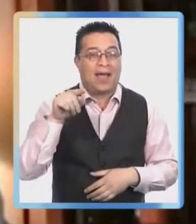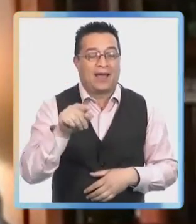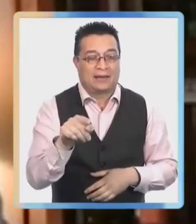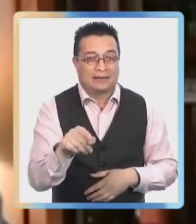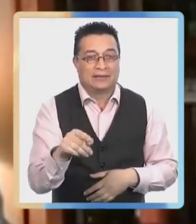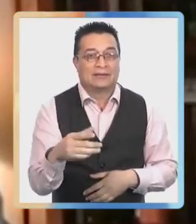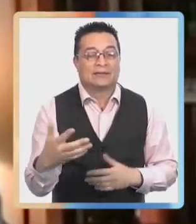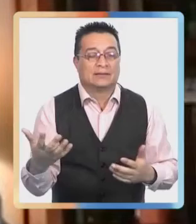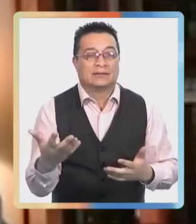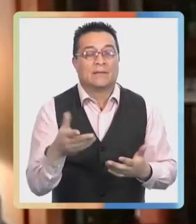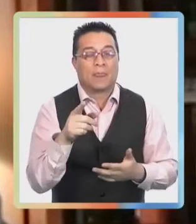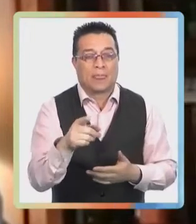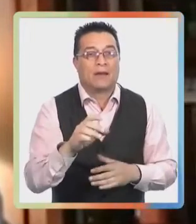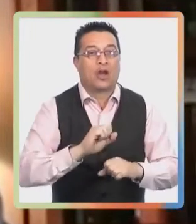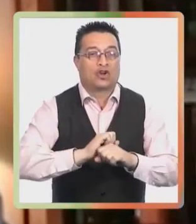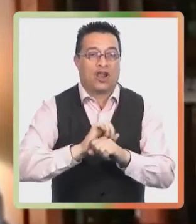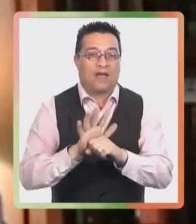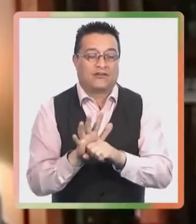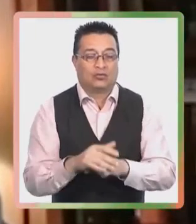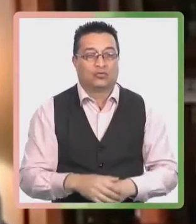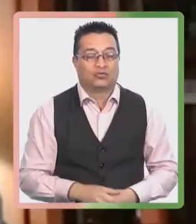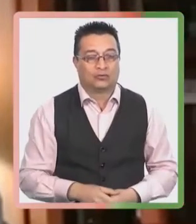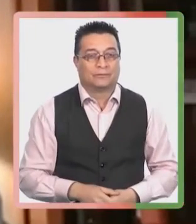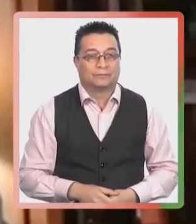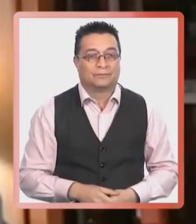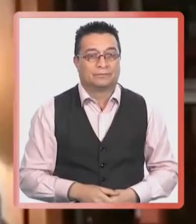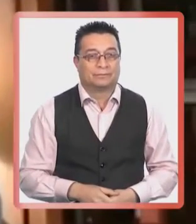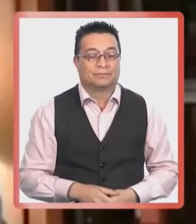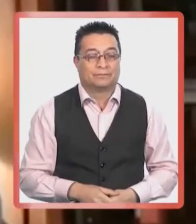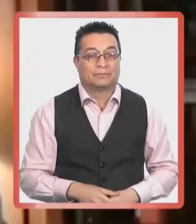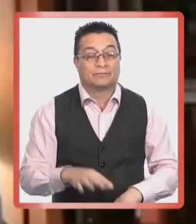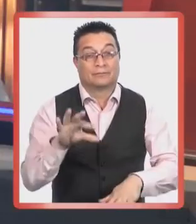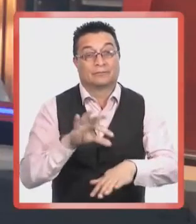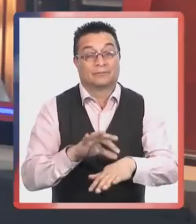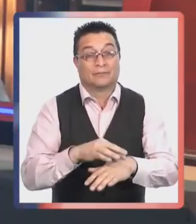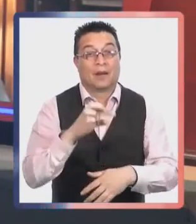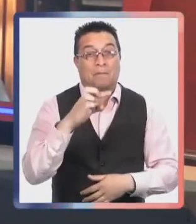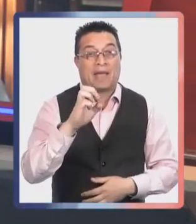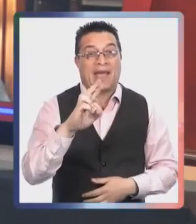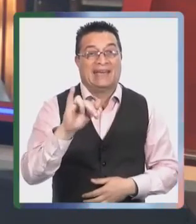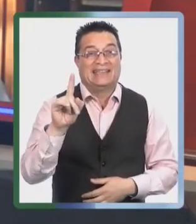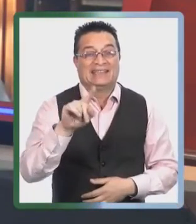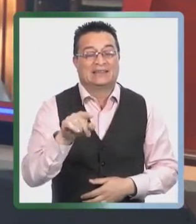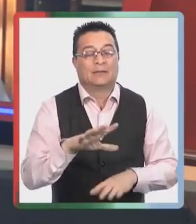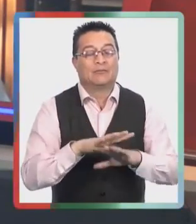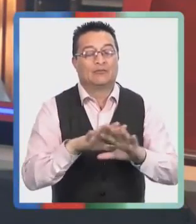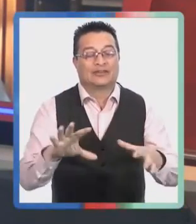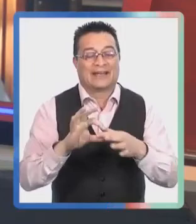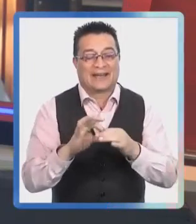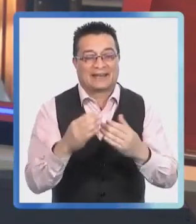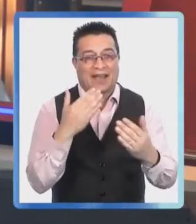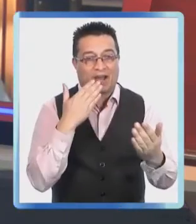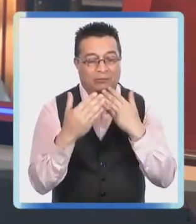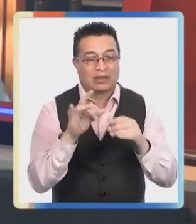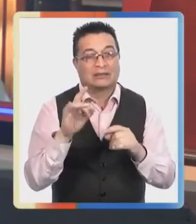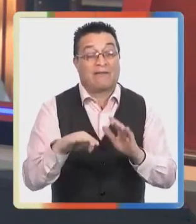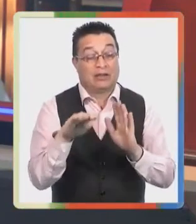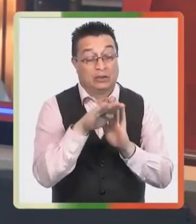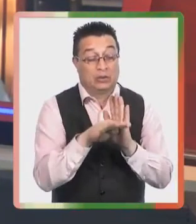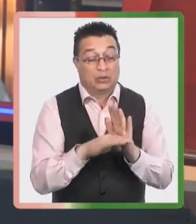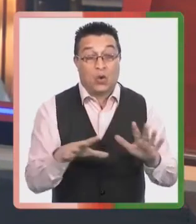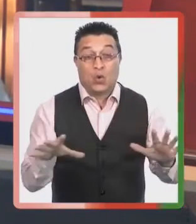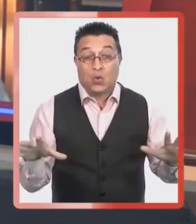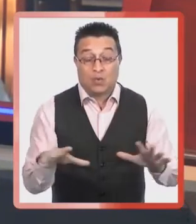mucho tiempo con el coronavirus. Doctor Enrique París, le quiero agradecer muchísimo esta conversación. Sé que tiene